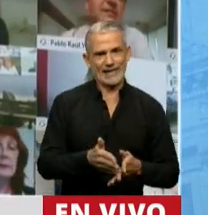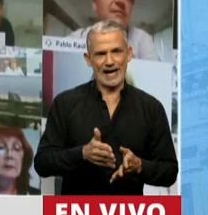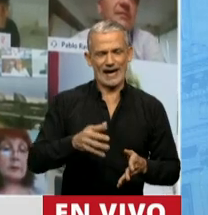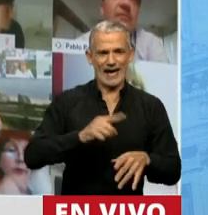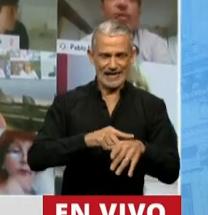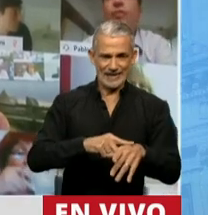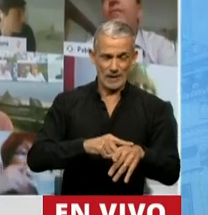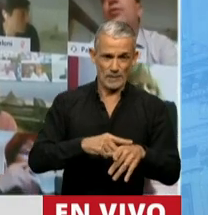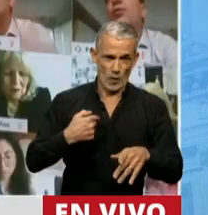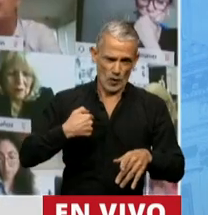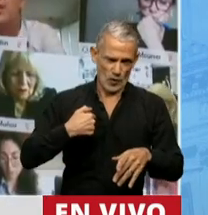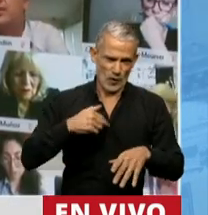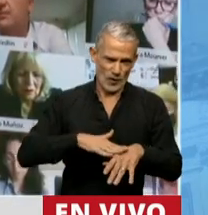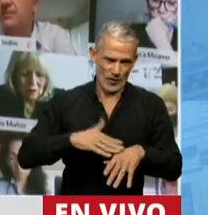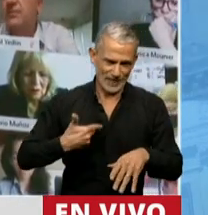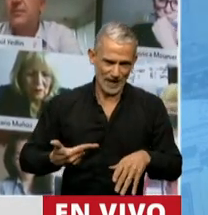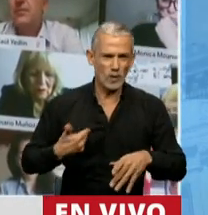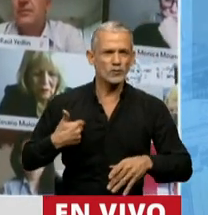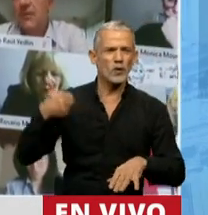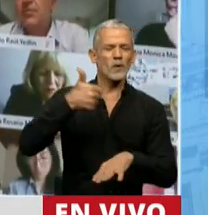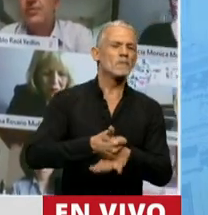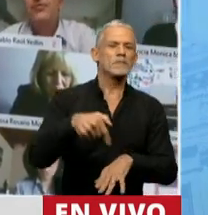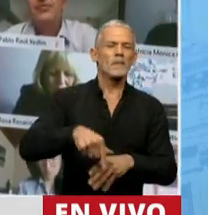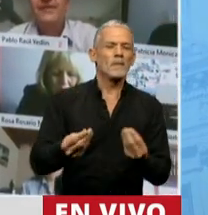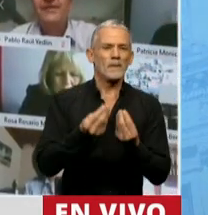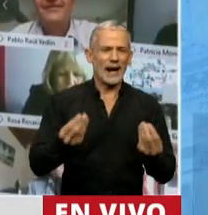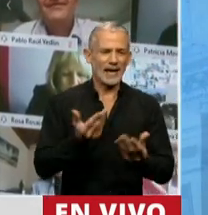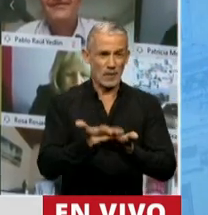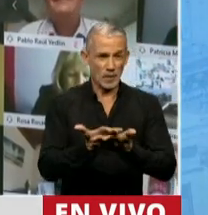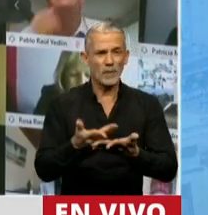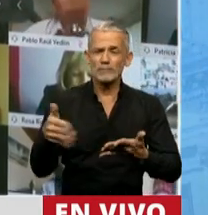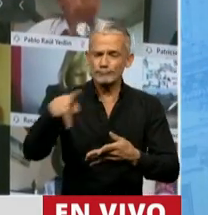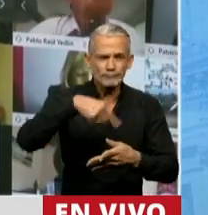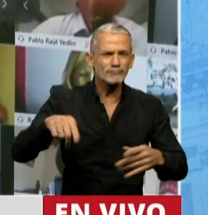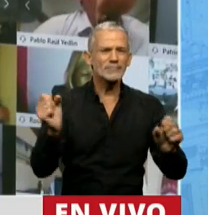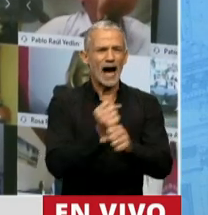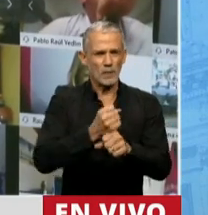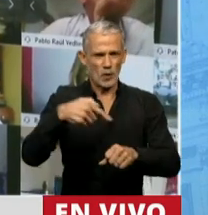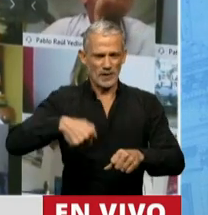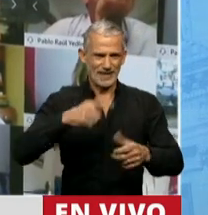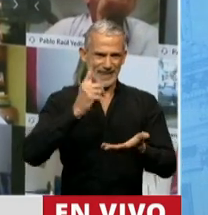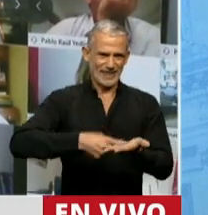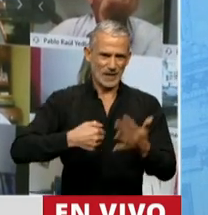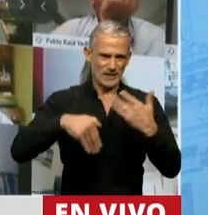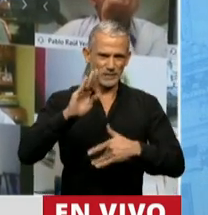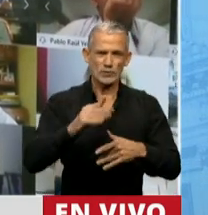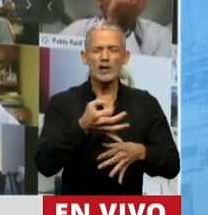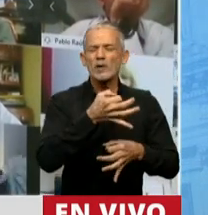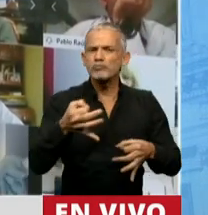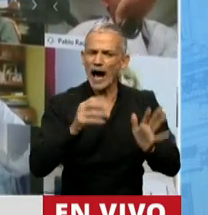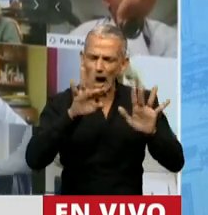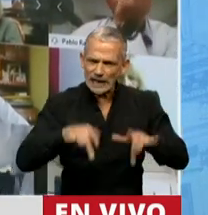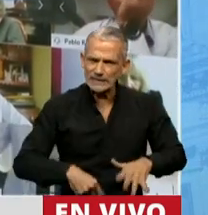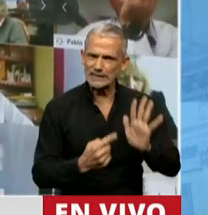que me corresponde, venimos a proponer la aprobación de este dictamen tal cual